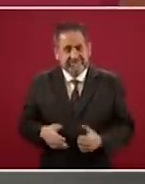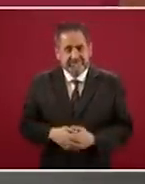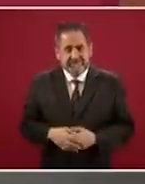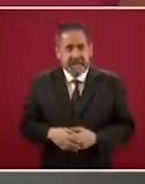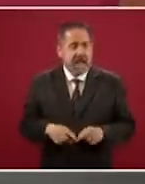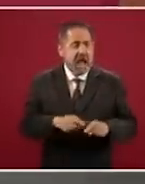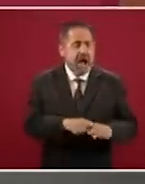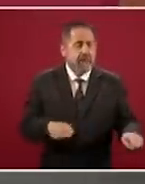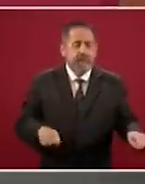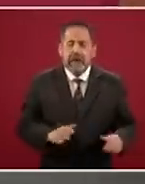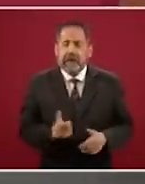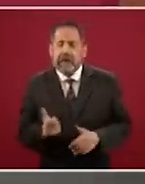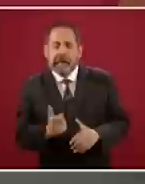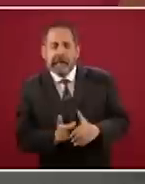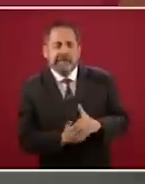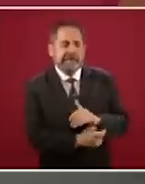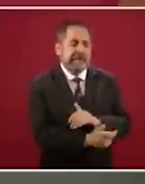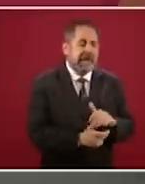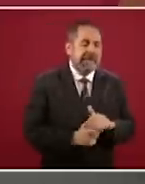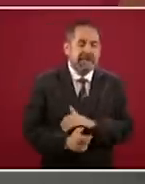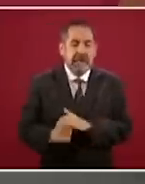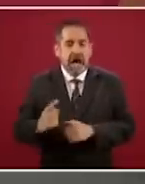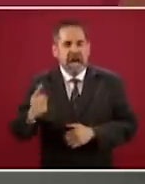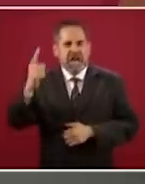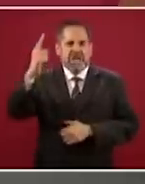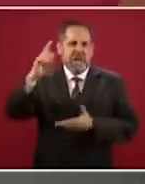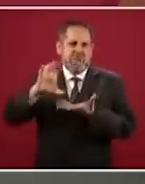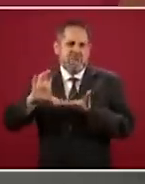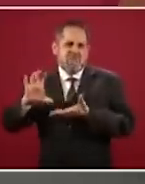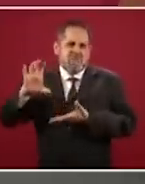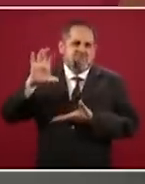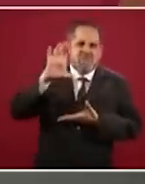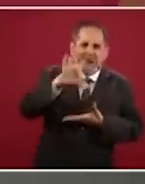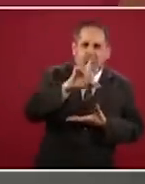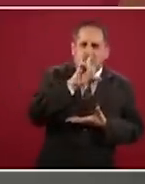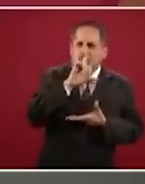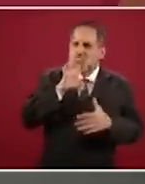abajo son mordidas, arriba son tarascadas.